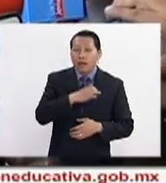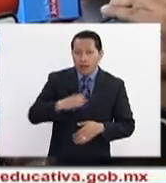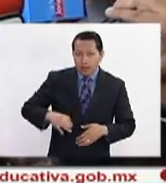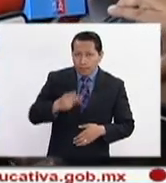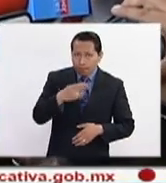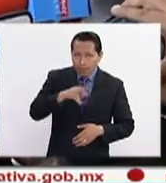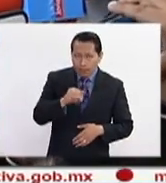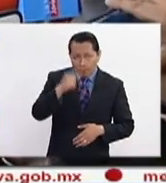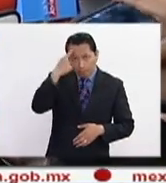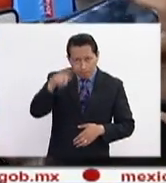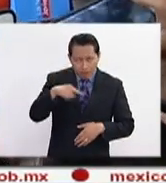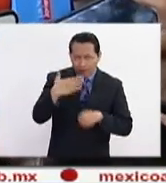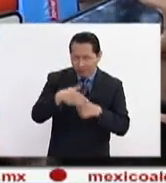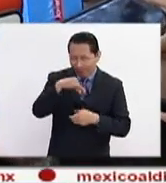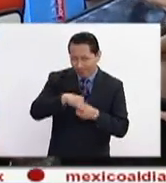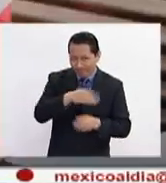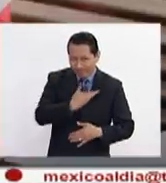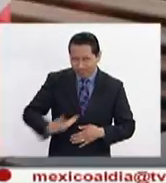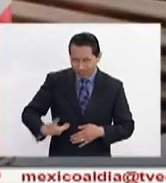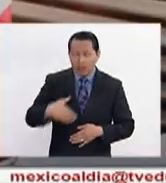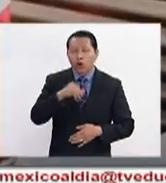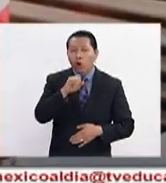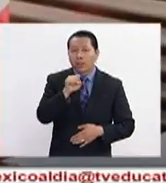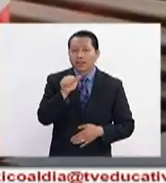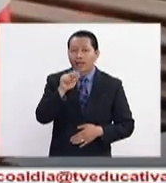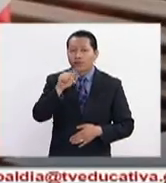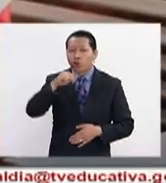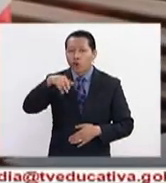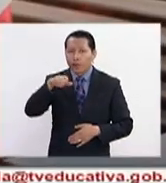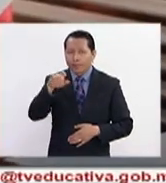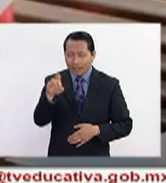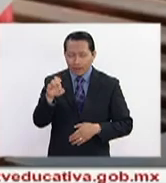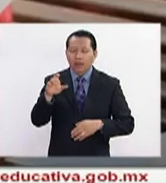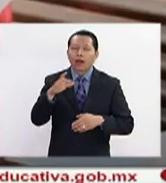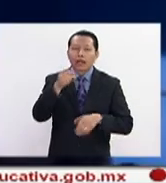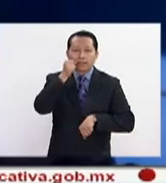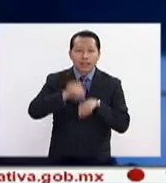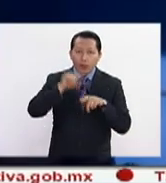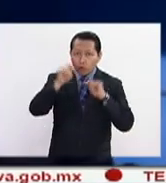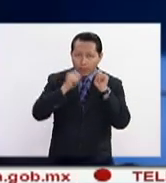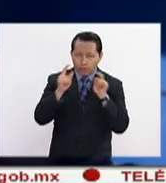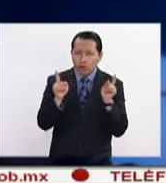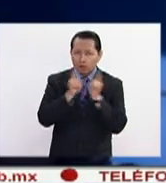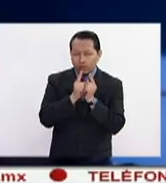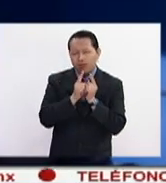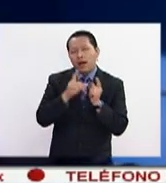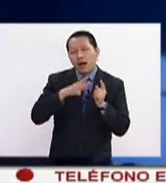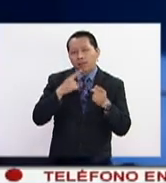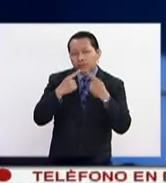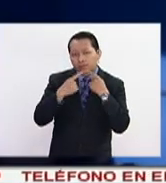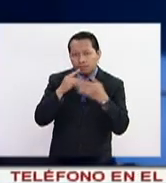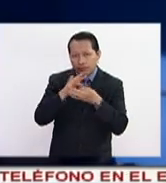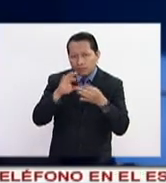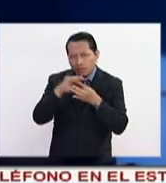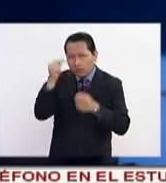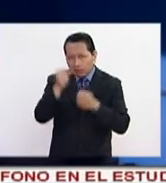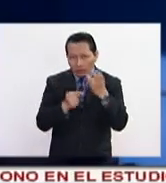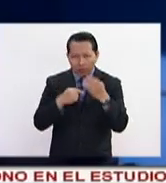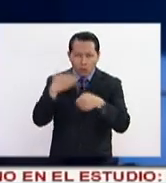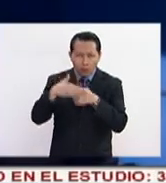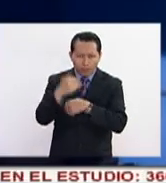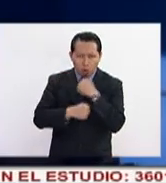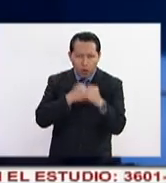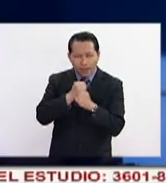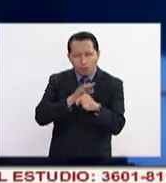PRI a la presidencia, José Antonio Meade, se reunió con el secretario de Turismo, Enrique de la Madrid. Hablaron sobre los retos que se enfrentarán en los